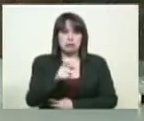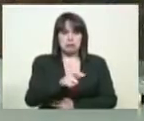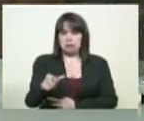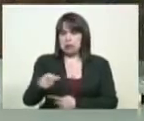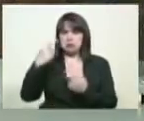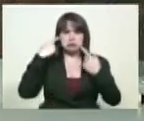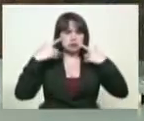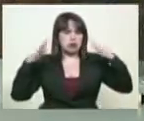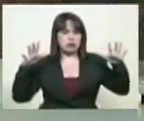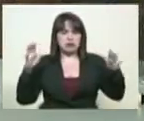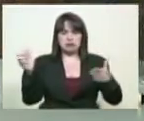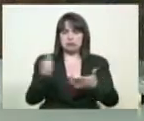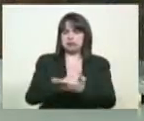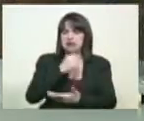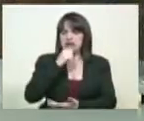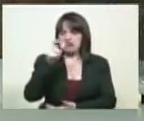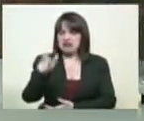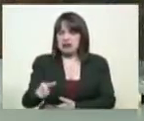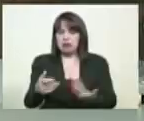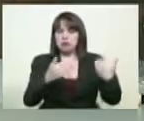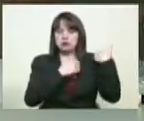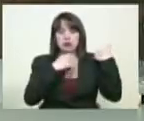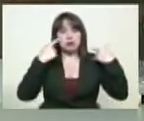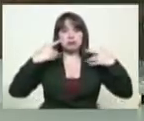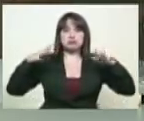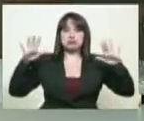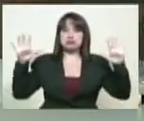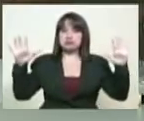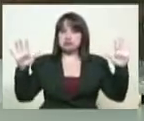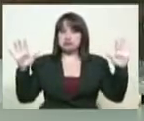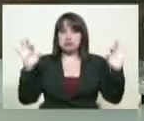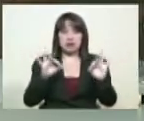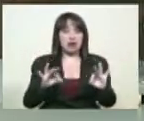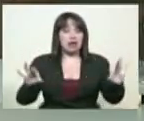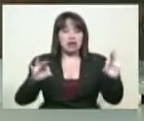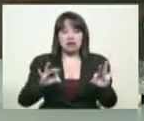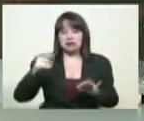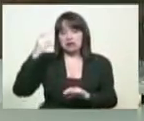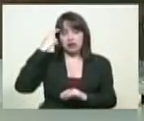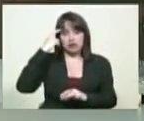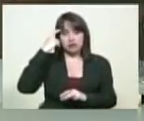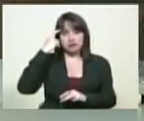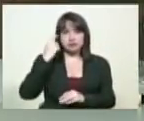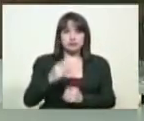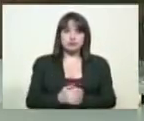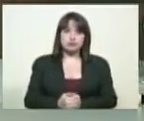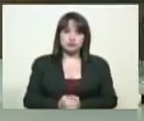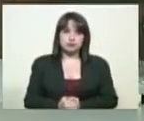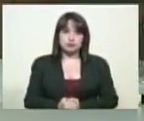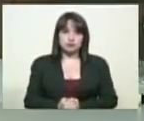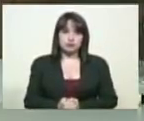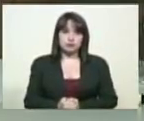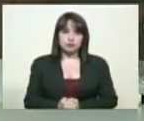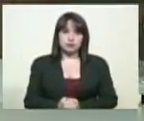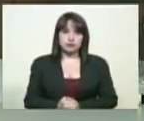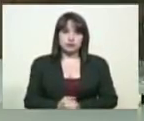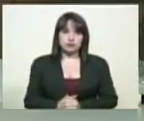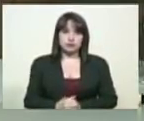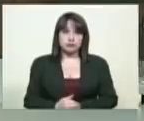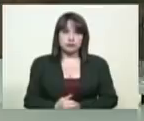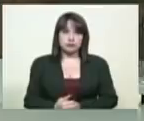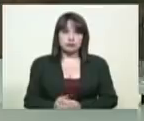enemigo invisible es un enemigo invisible nadie da la cara está ahí y